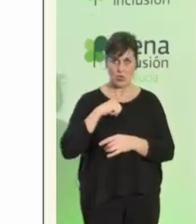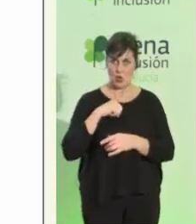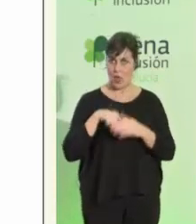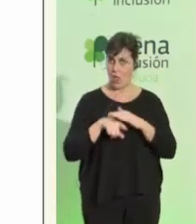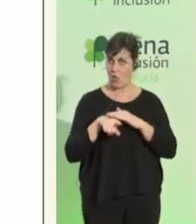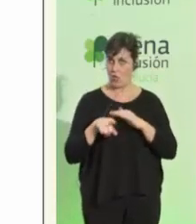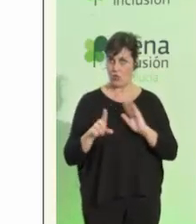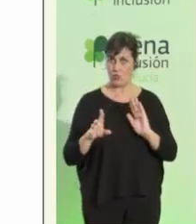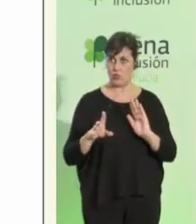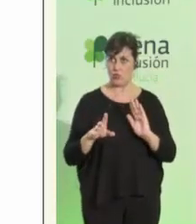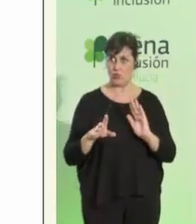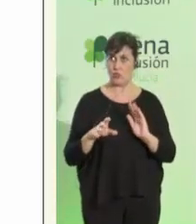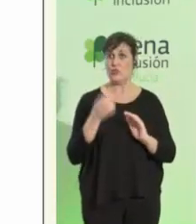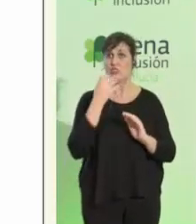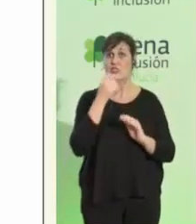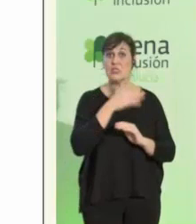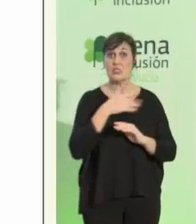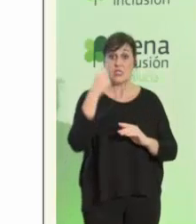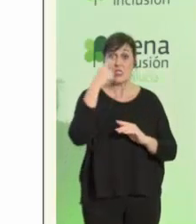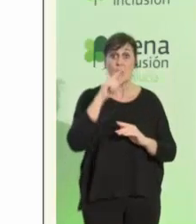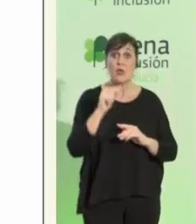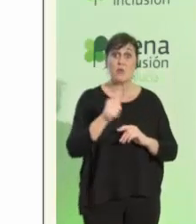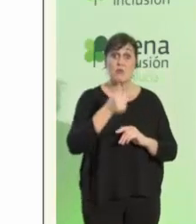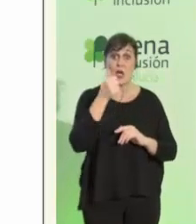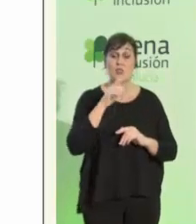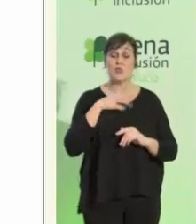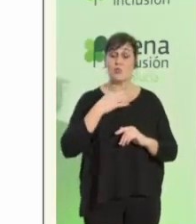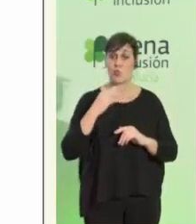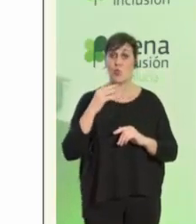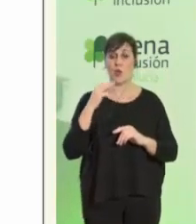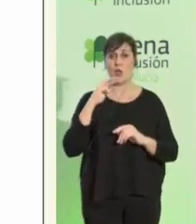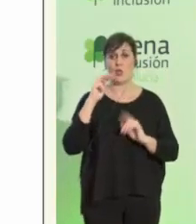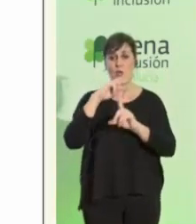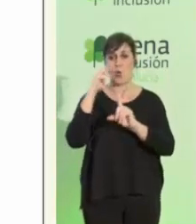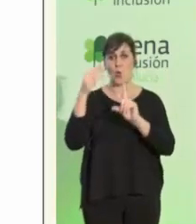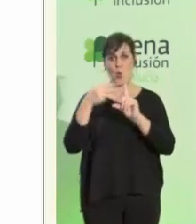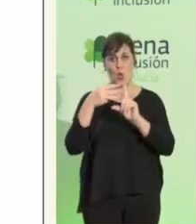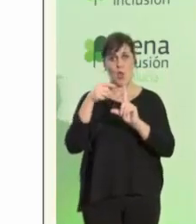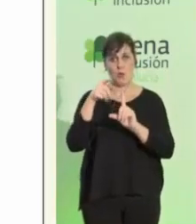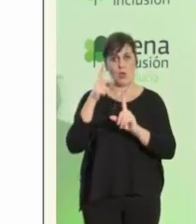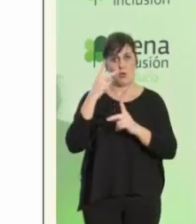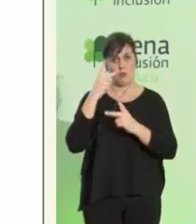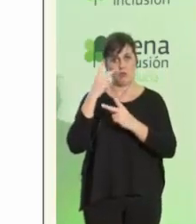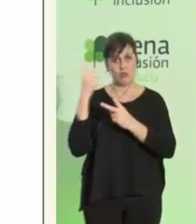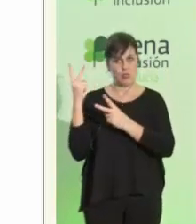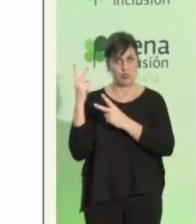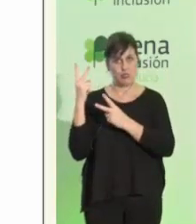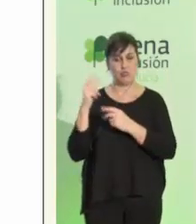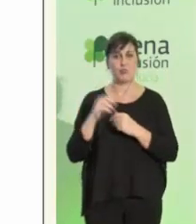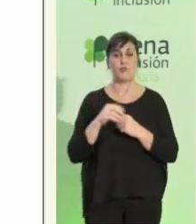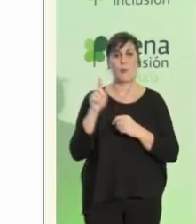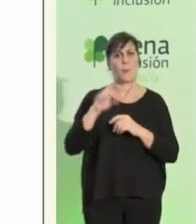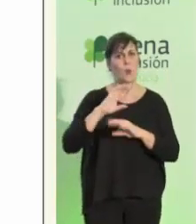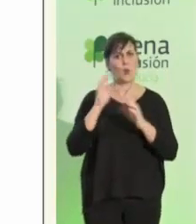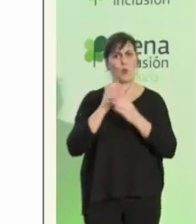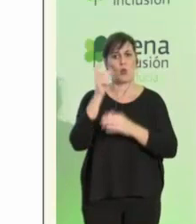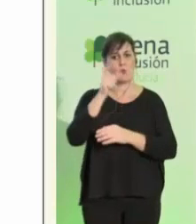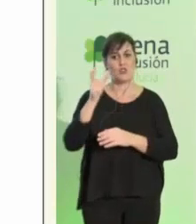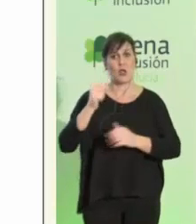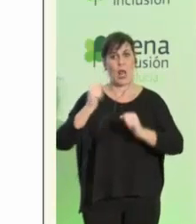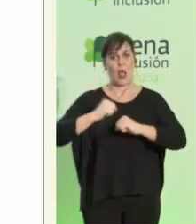Si quieren saber más, pueden visitar su site. Es un grupo de personas con discapacidades que son